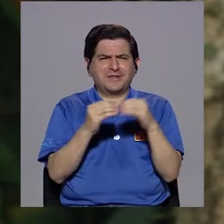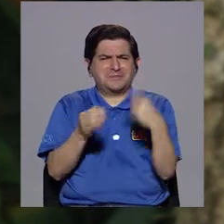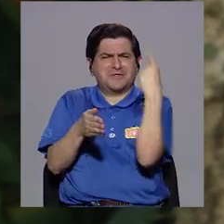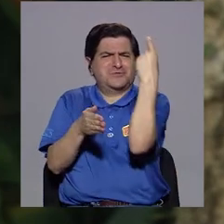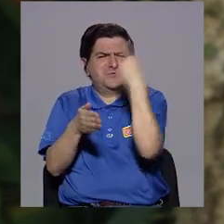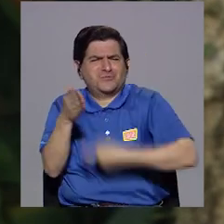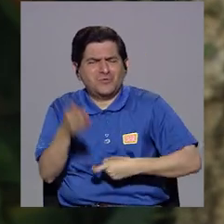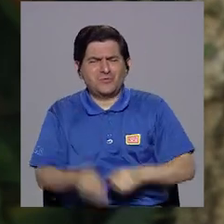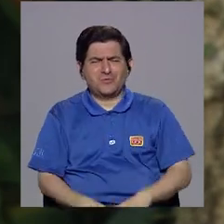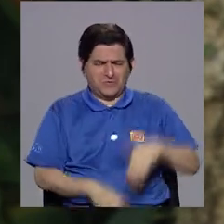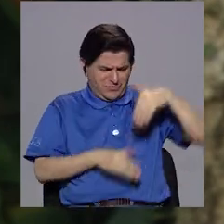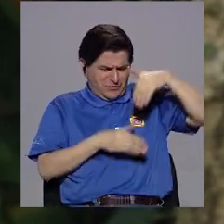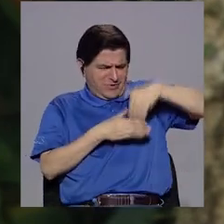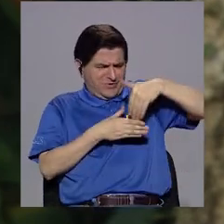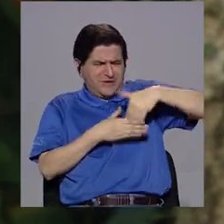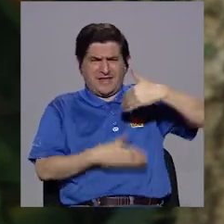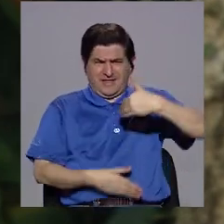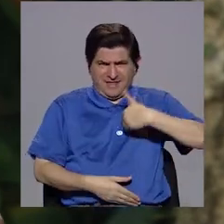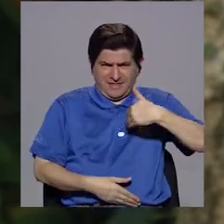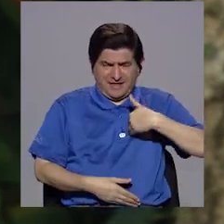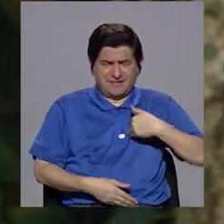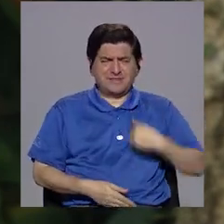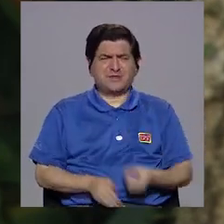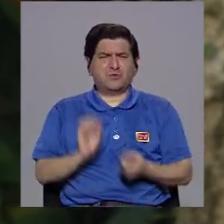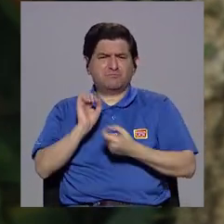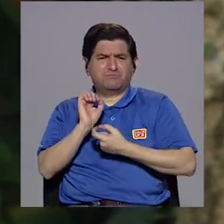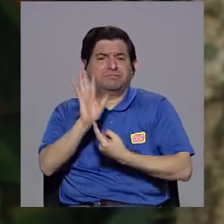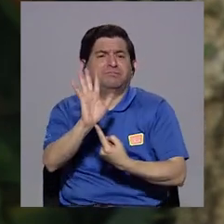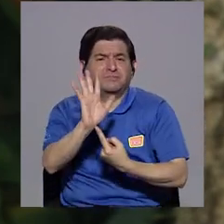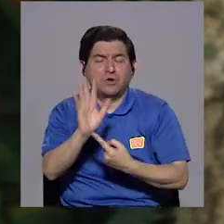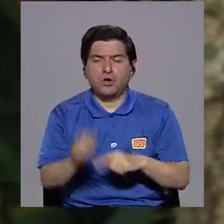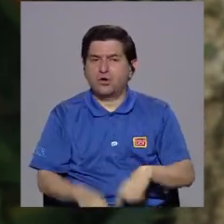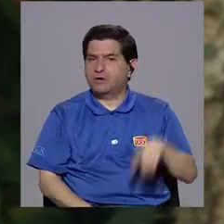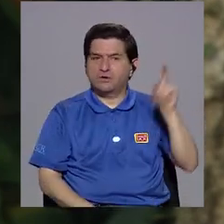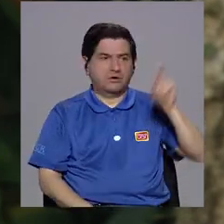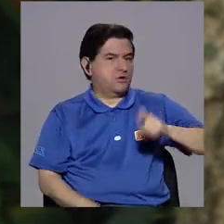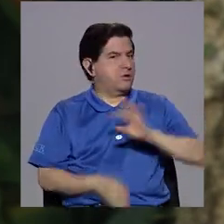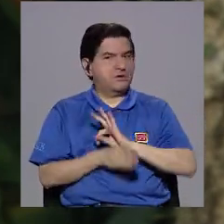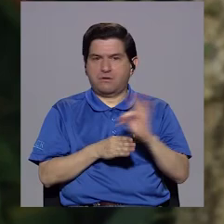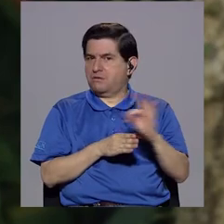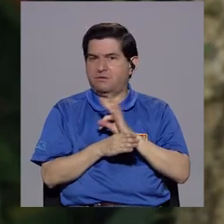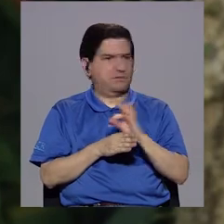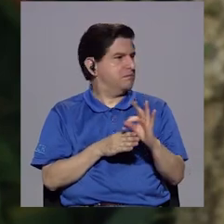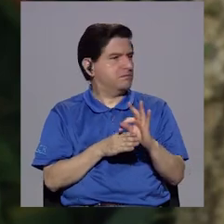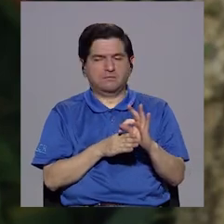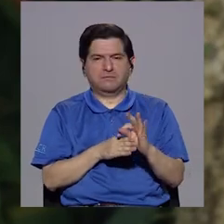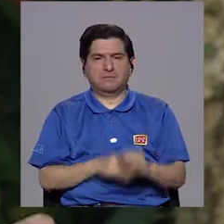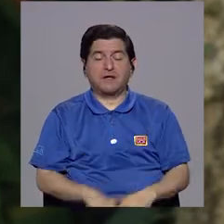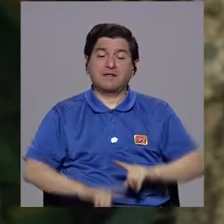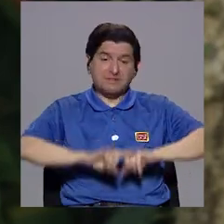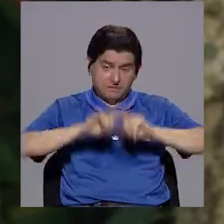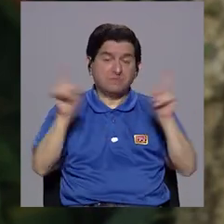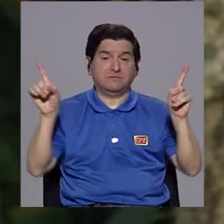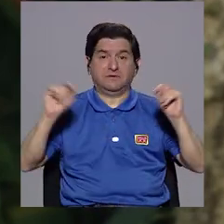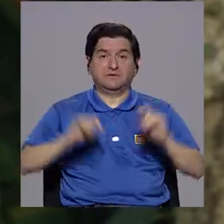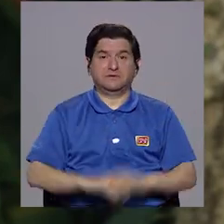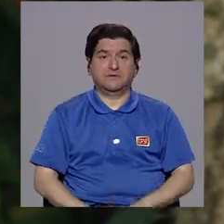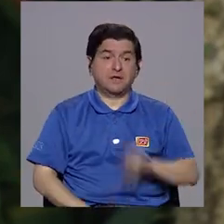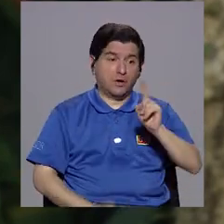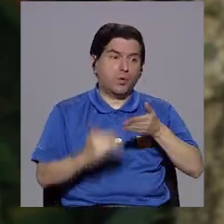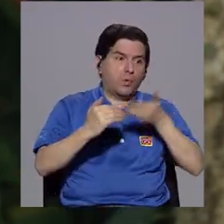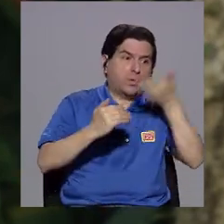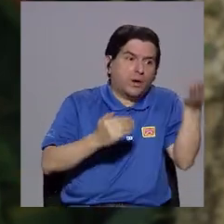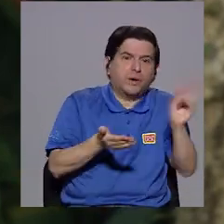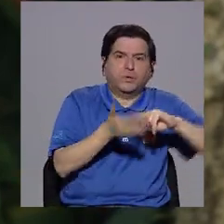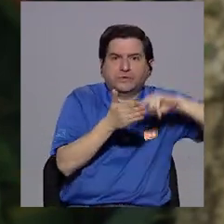más crudo, más de lo que está aquí adentro y ponerlo afuera. No necesariamente eso sea terapéutico, o sea, mm-hmm. esa es la gran diferencia, ¿verdad?